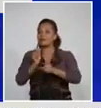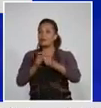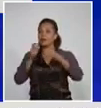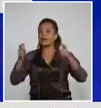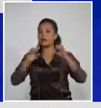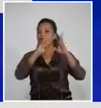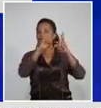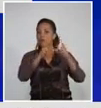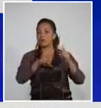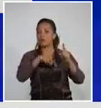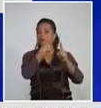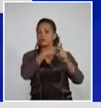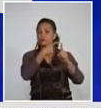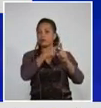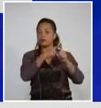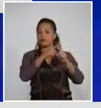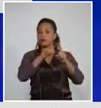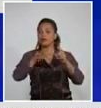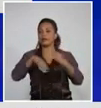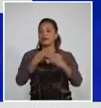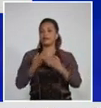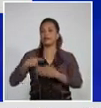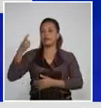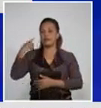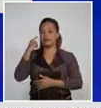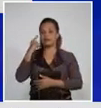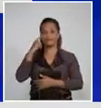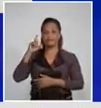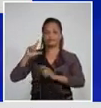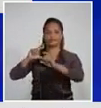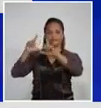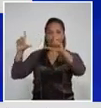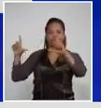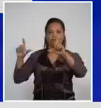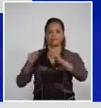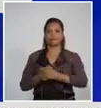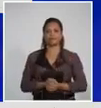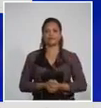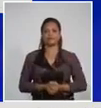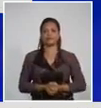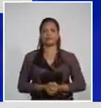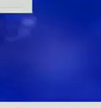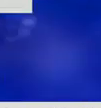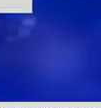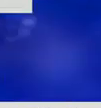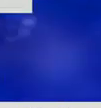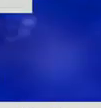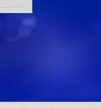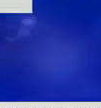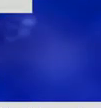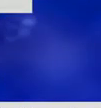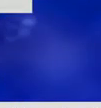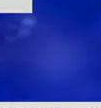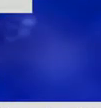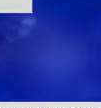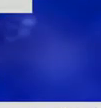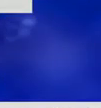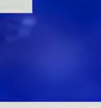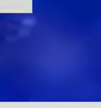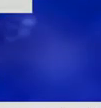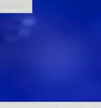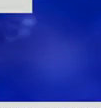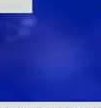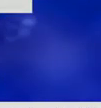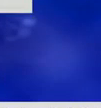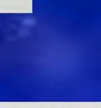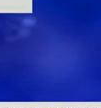el día de ayer. Ahí lo tiene. A la cabeza Brasil y Estados Unidos. Y después le